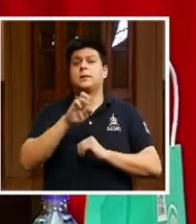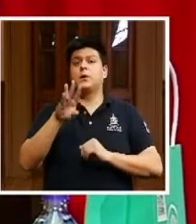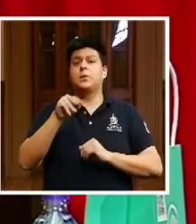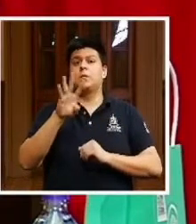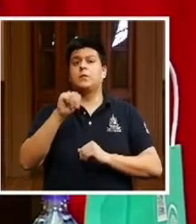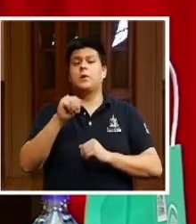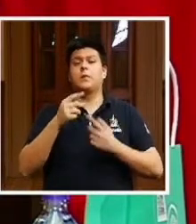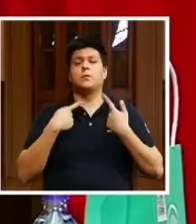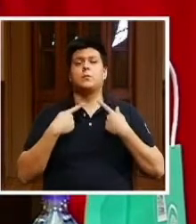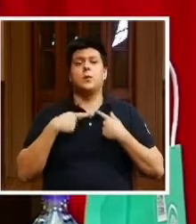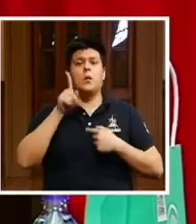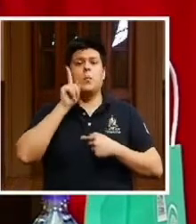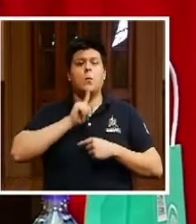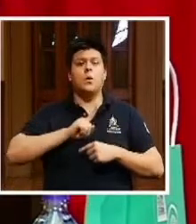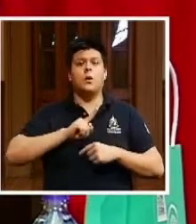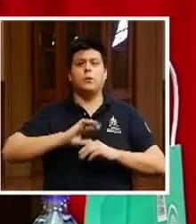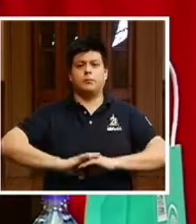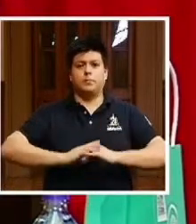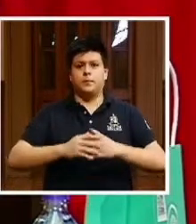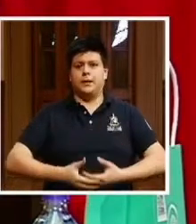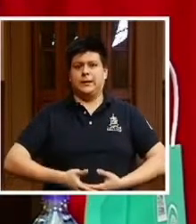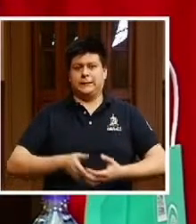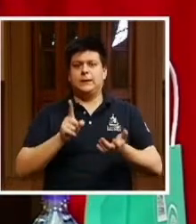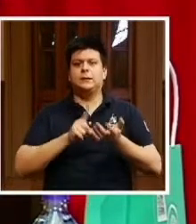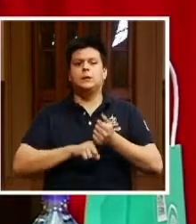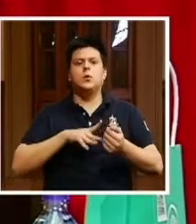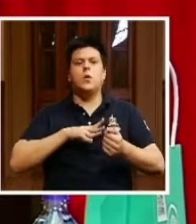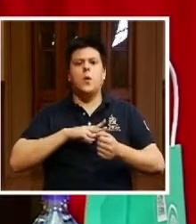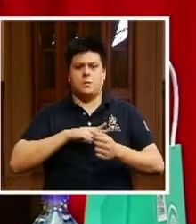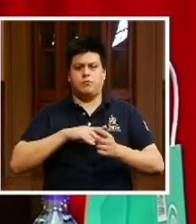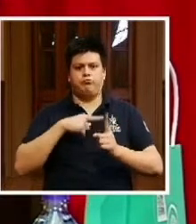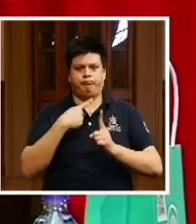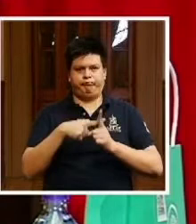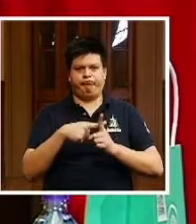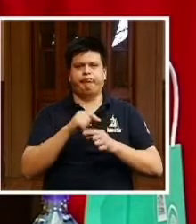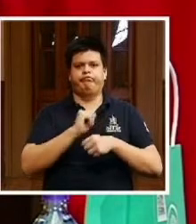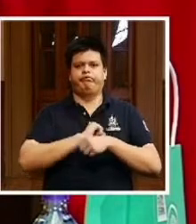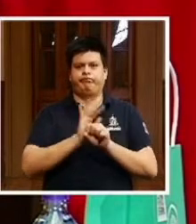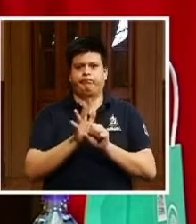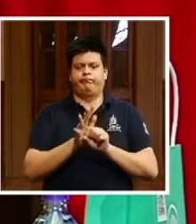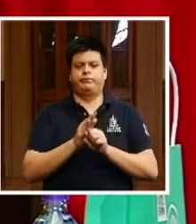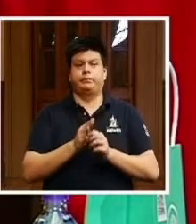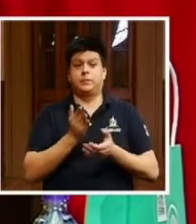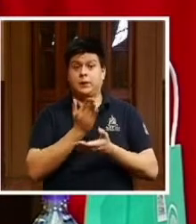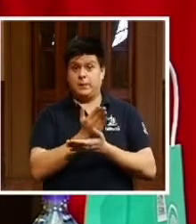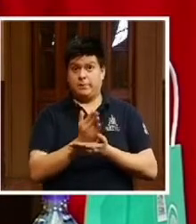7.399 embarazadas positivas a COVID y